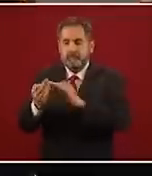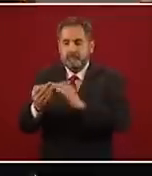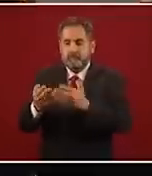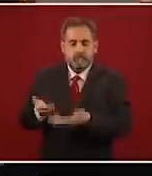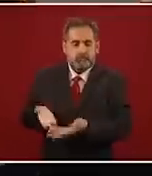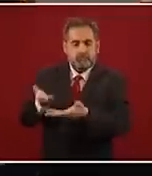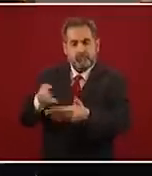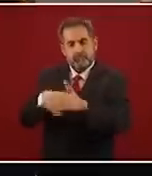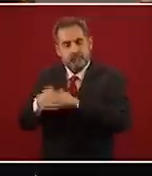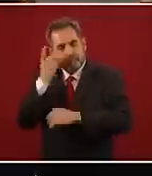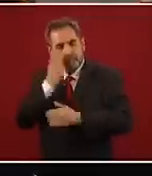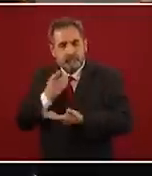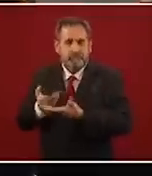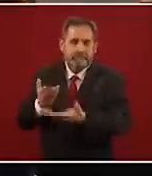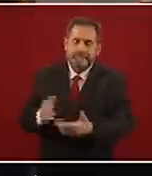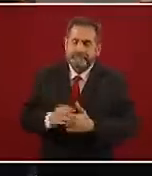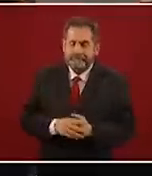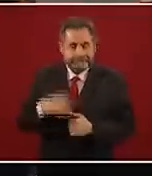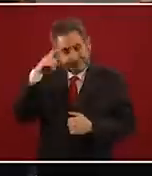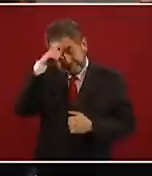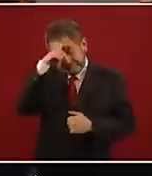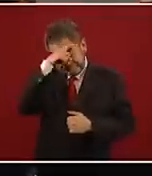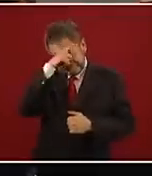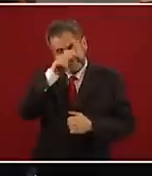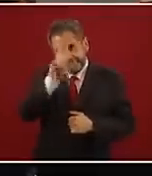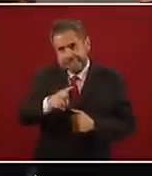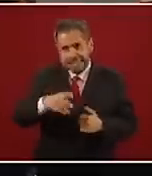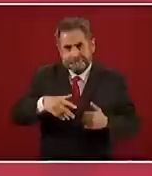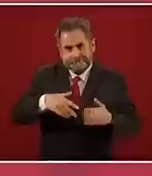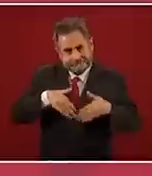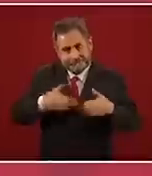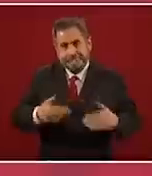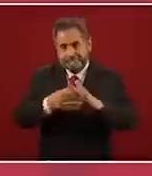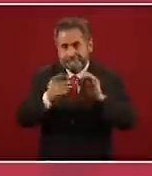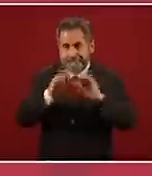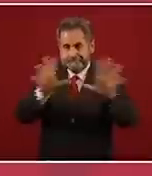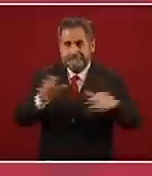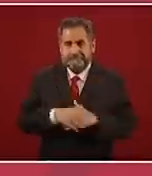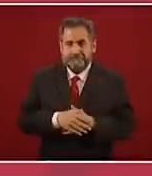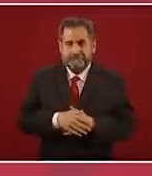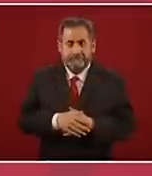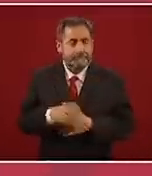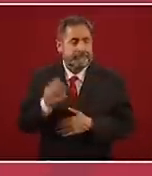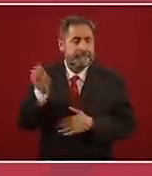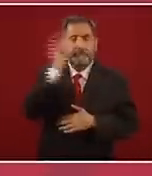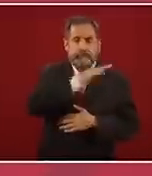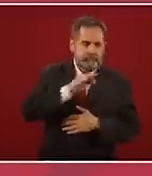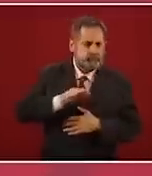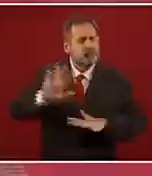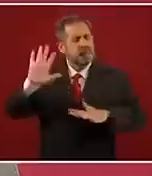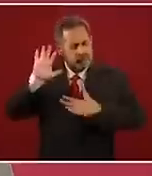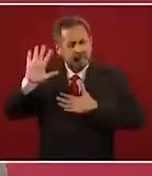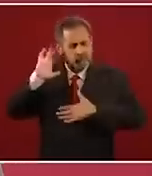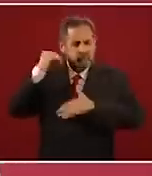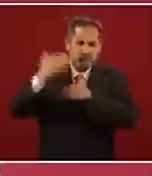las instalaciones. Es un reto grande y tenemos que decirlo con mucha claridad. Sería una falsa expectativa si prometiéramos